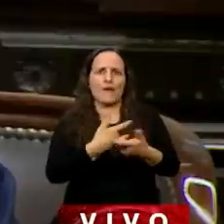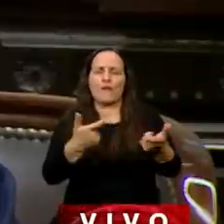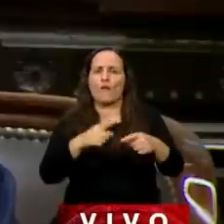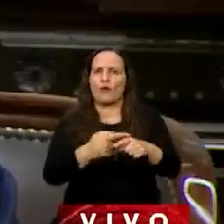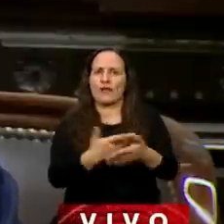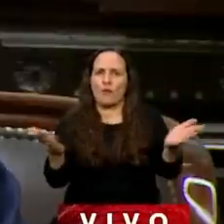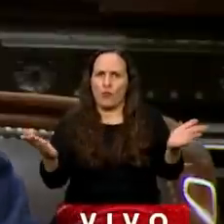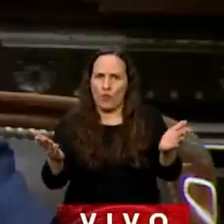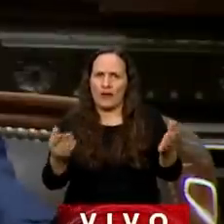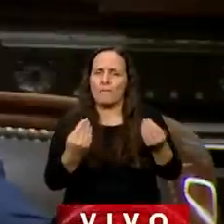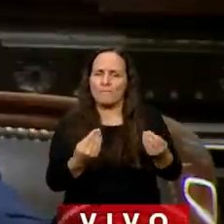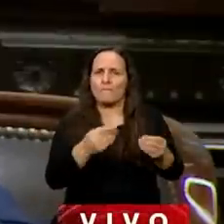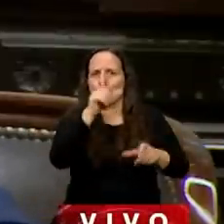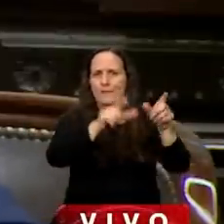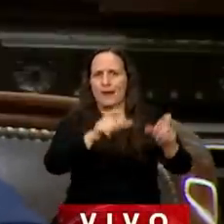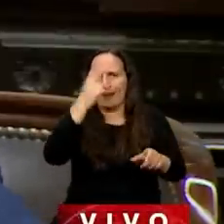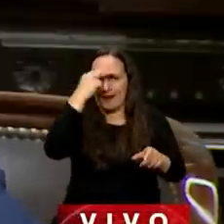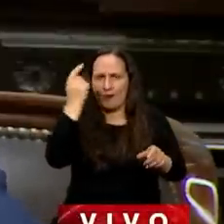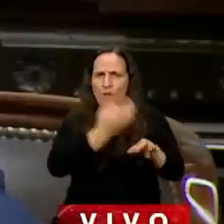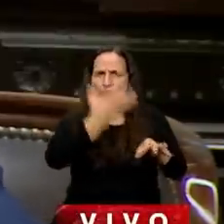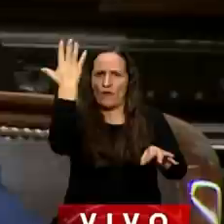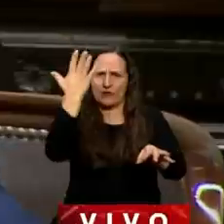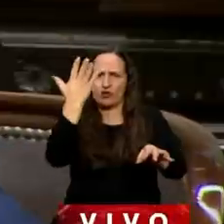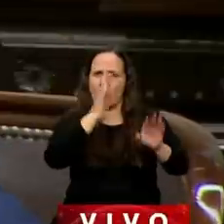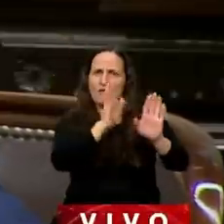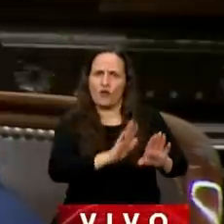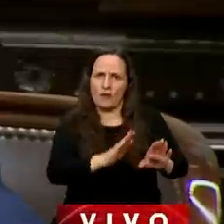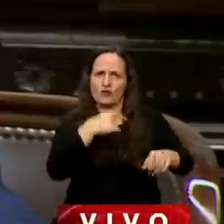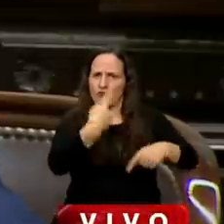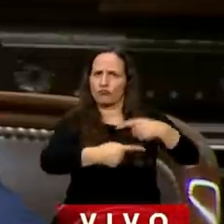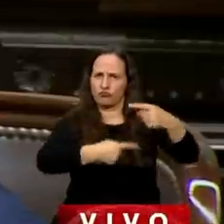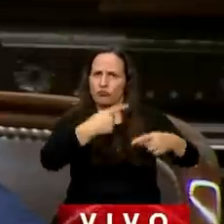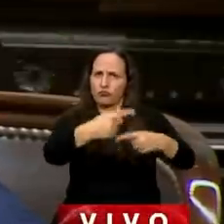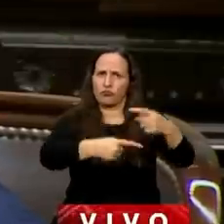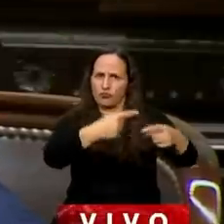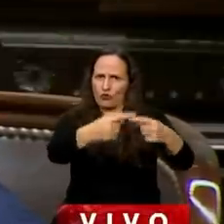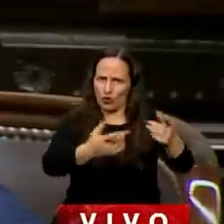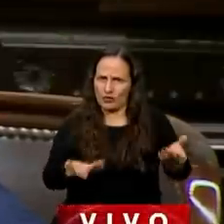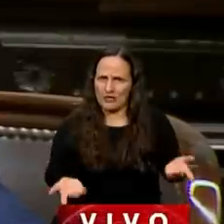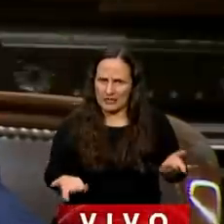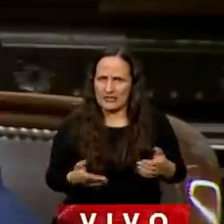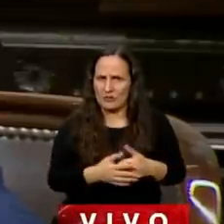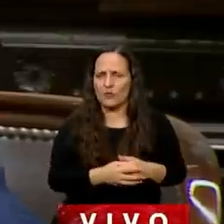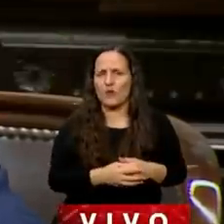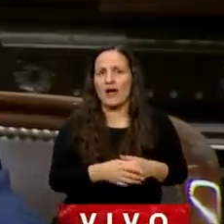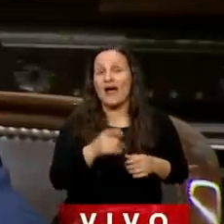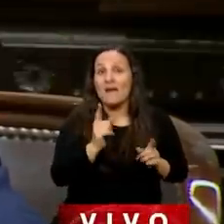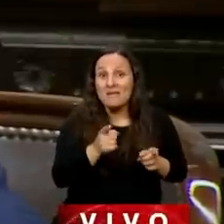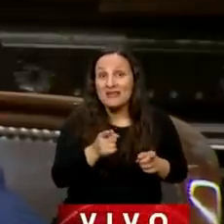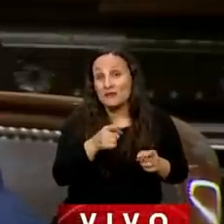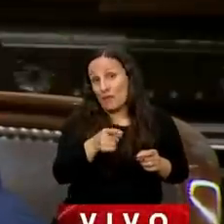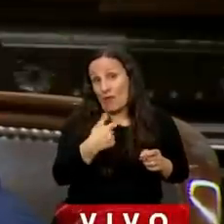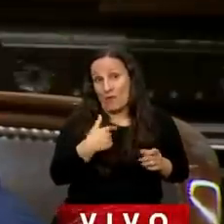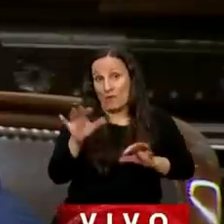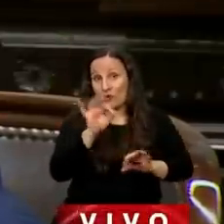de la profesionalización y la formación continua, que son las ideas o parte de las ideas de